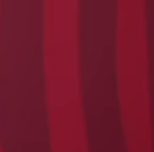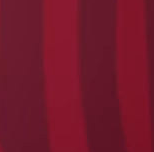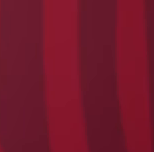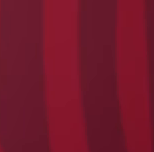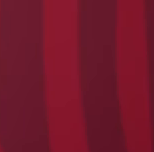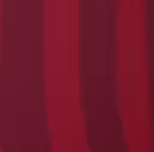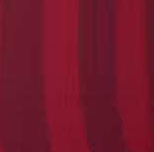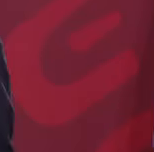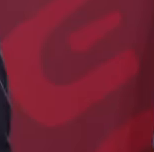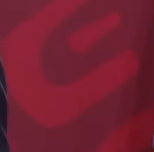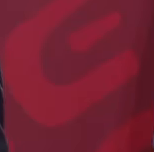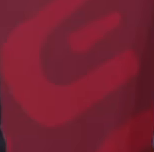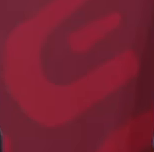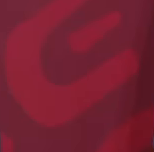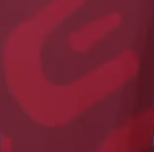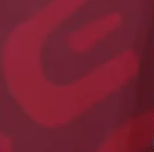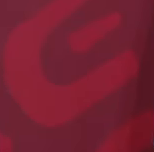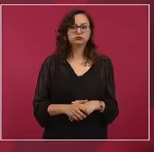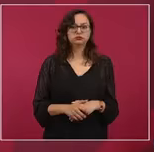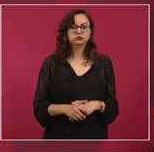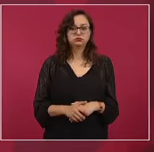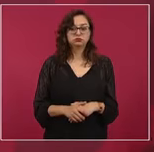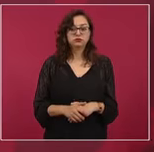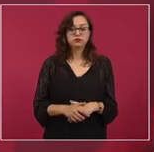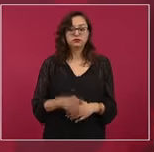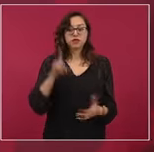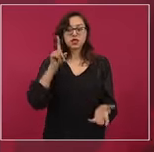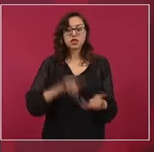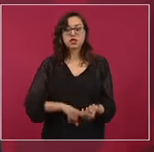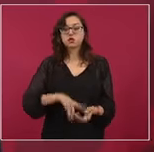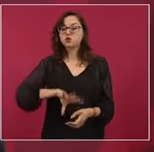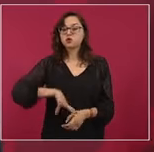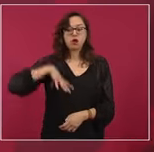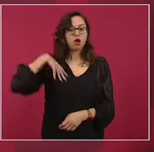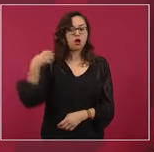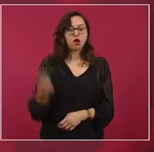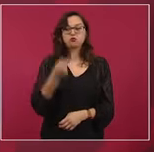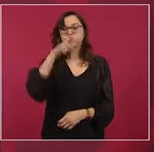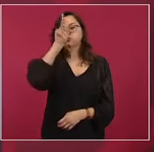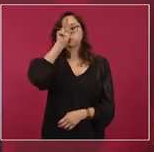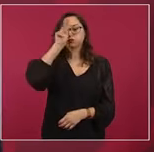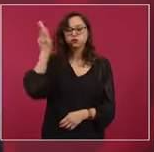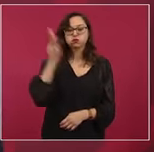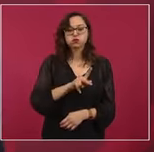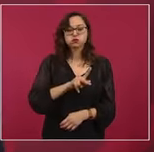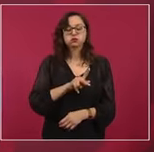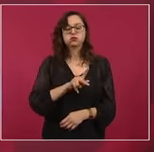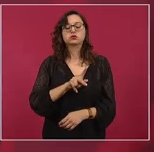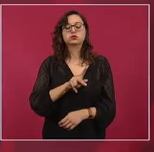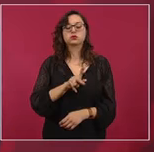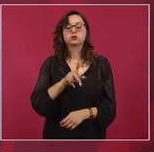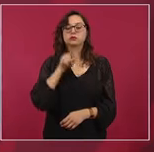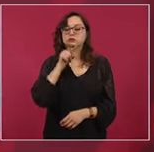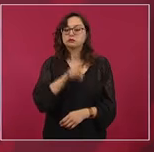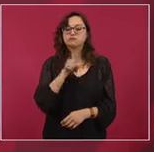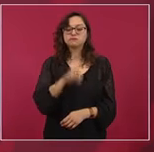ganaban en el financiamiento, porque son